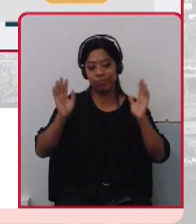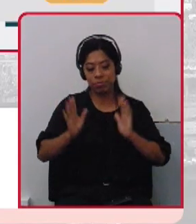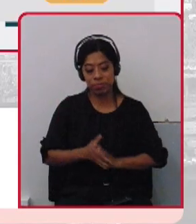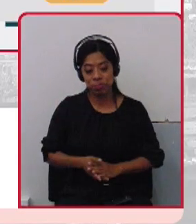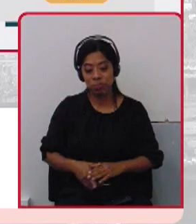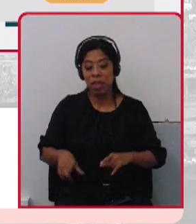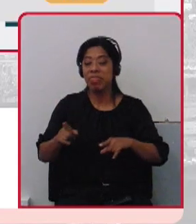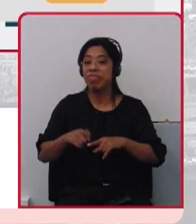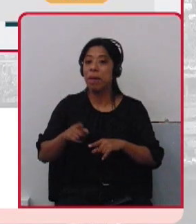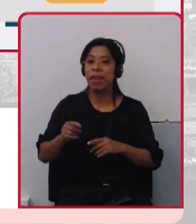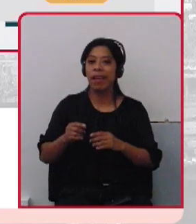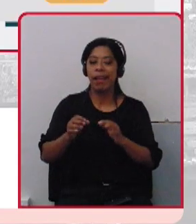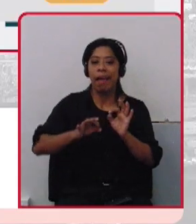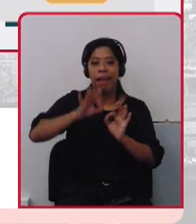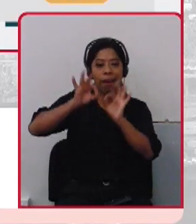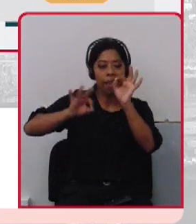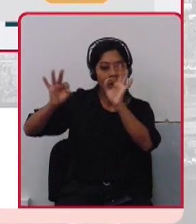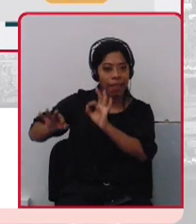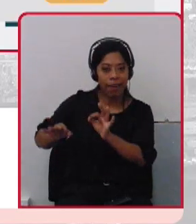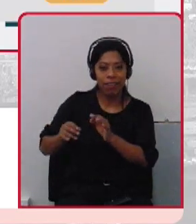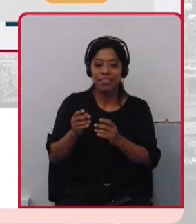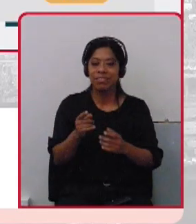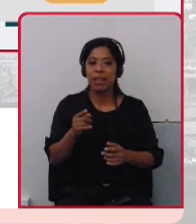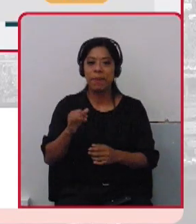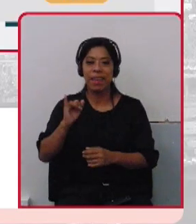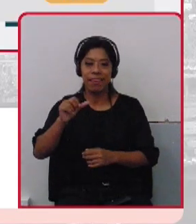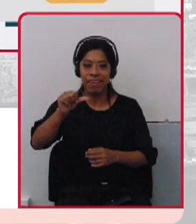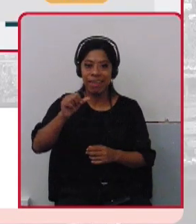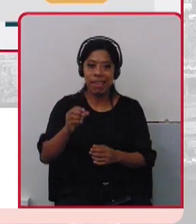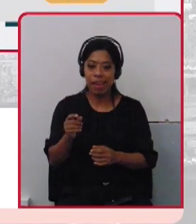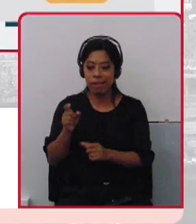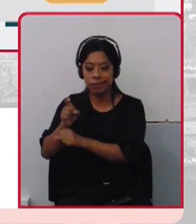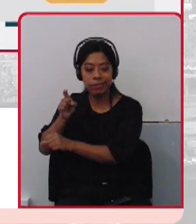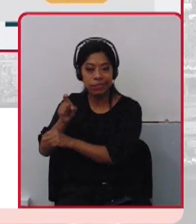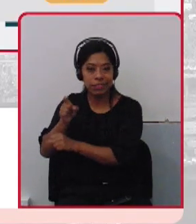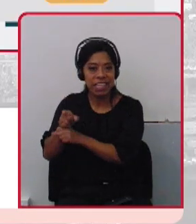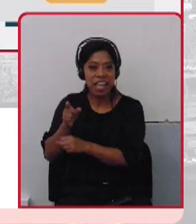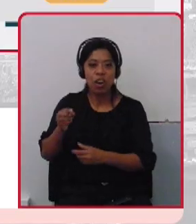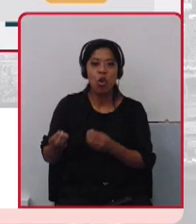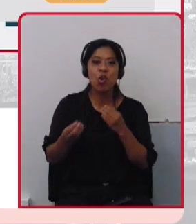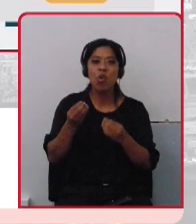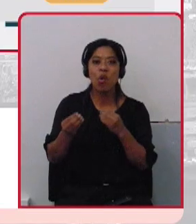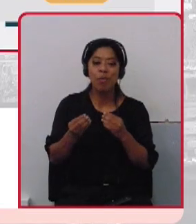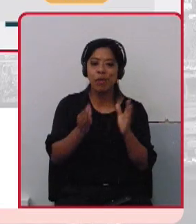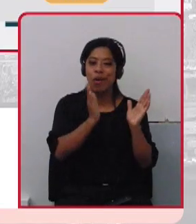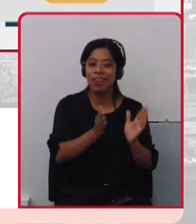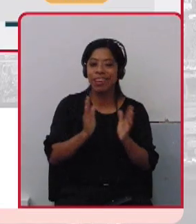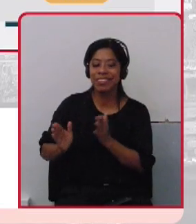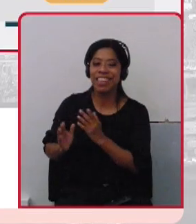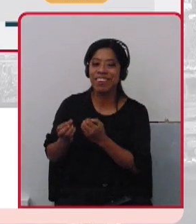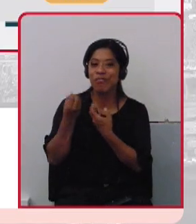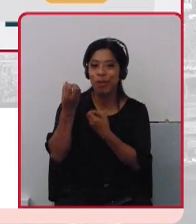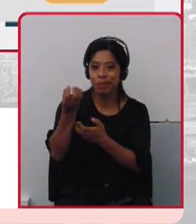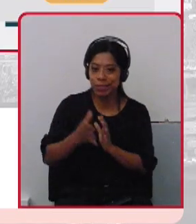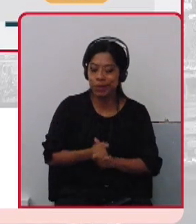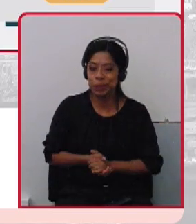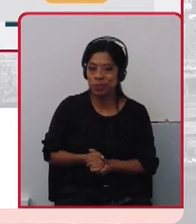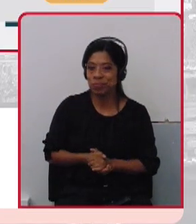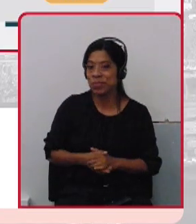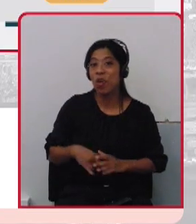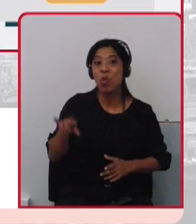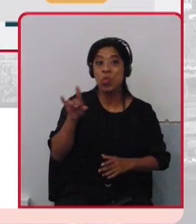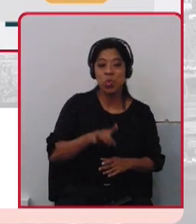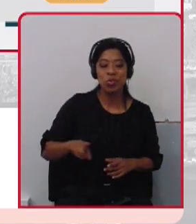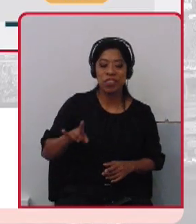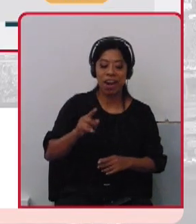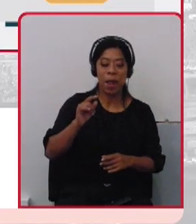Luego teníamos que hacer algoritmos y entrenar un poco con inteligencia artificial cómo querías que salga alguna información. Utilizar